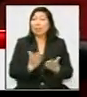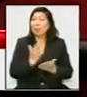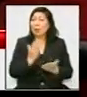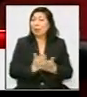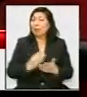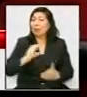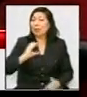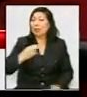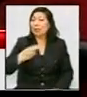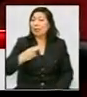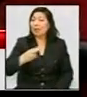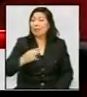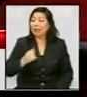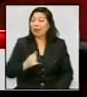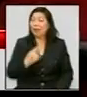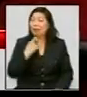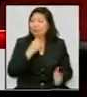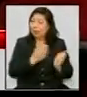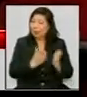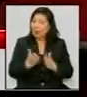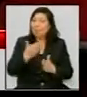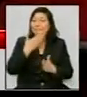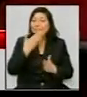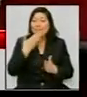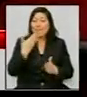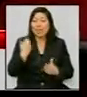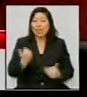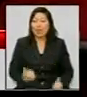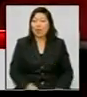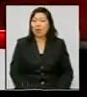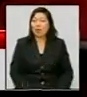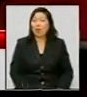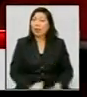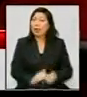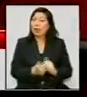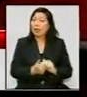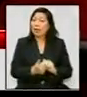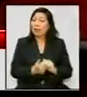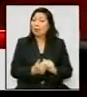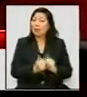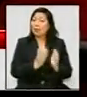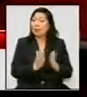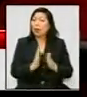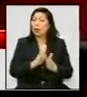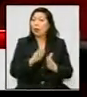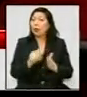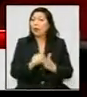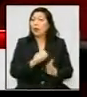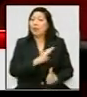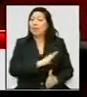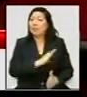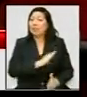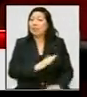pidiendo que el señor Chavarri dé un paso al costado y una modificación estratégica de toda la